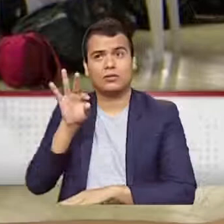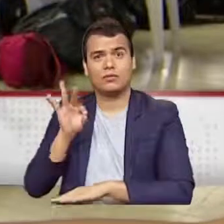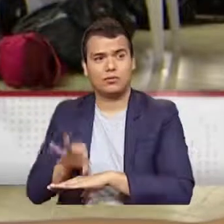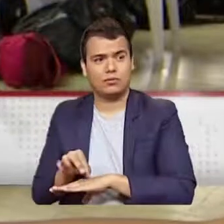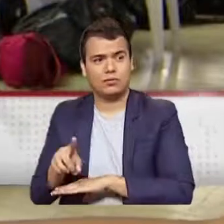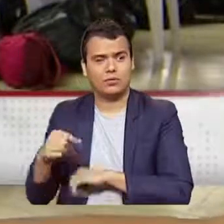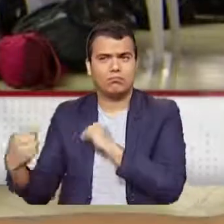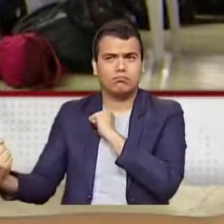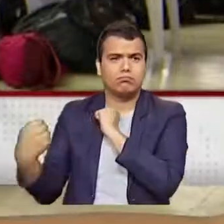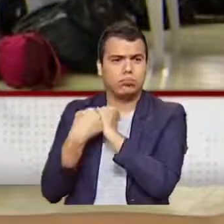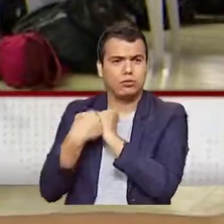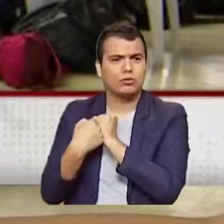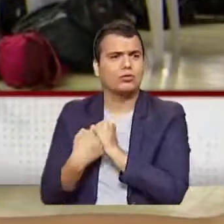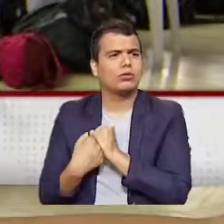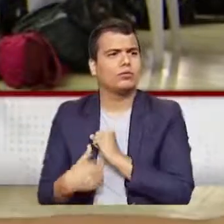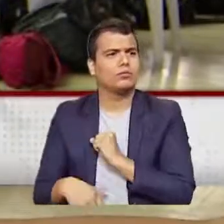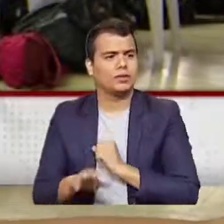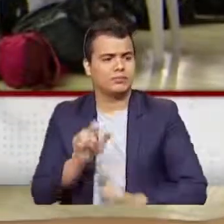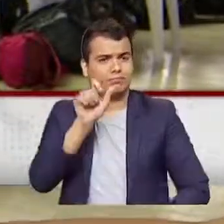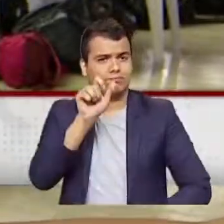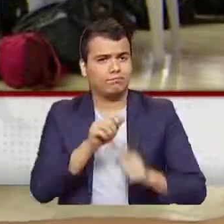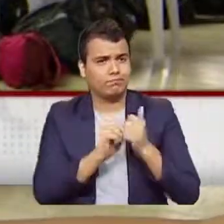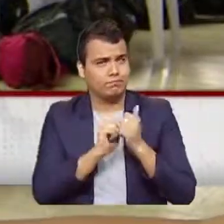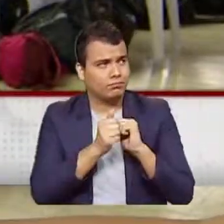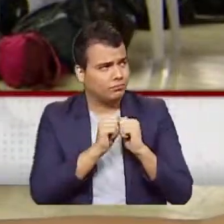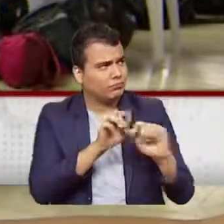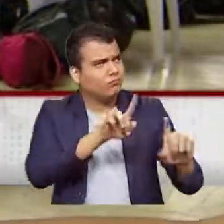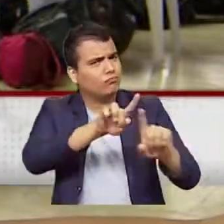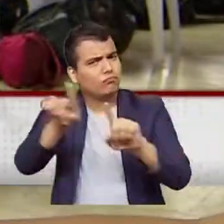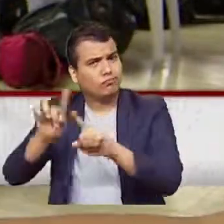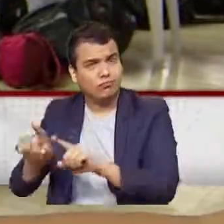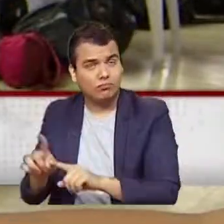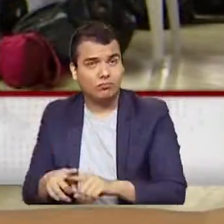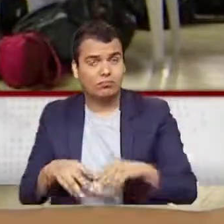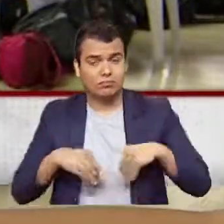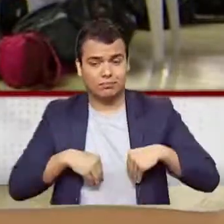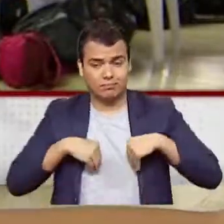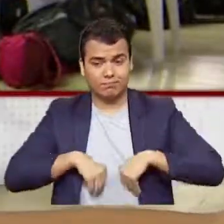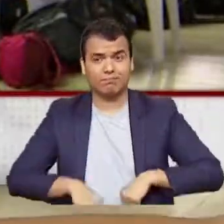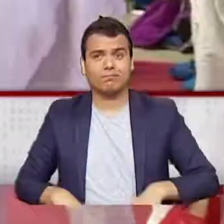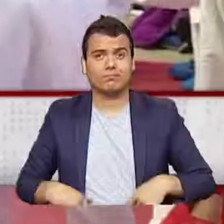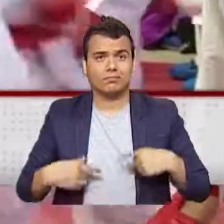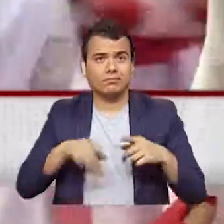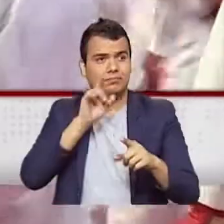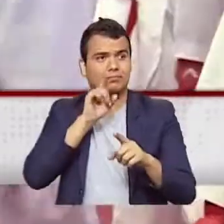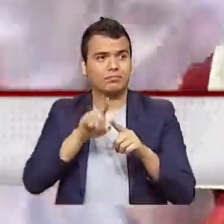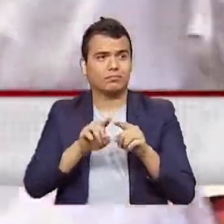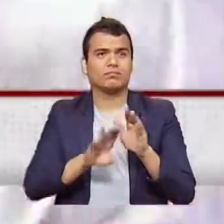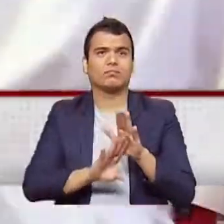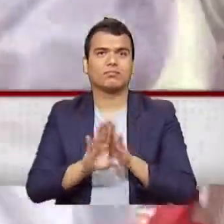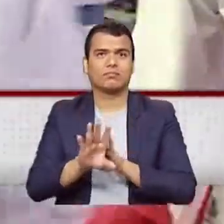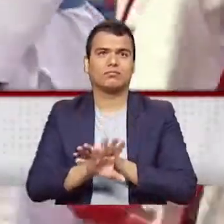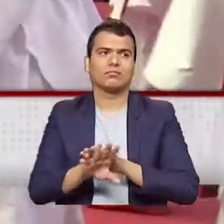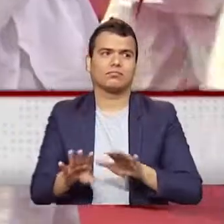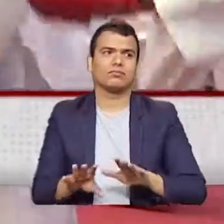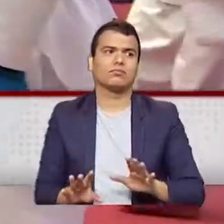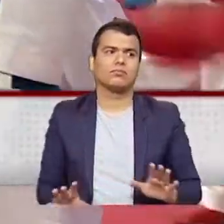hace es apoyar a los diferentes deportes, que es un estilo de vida, a que salgamos adelante. Yo era alguien que era